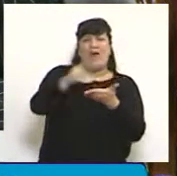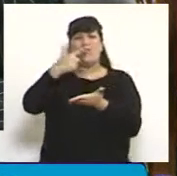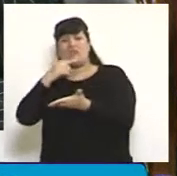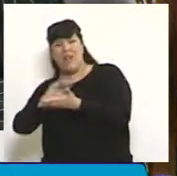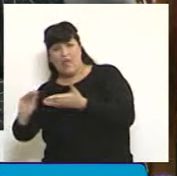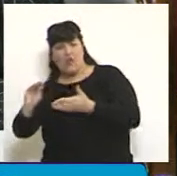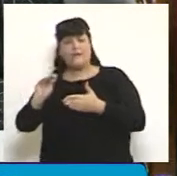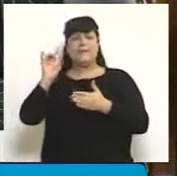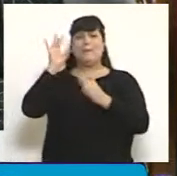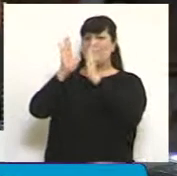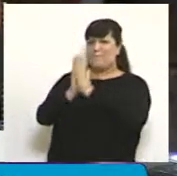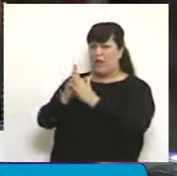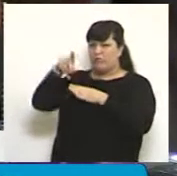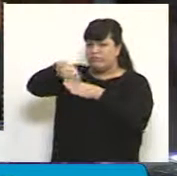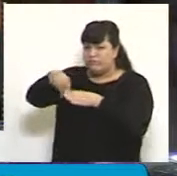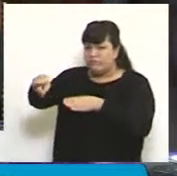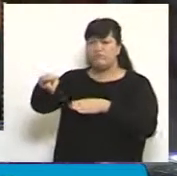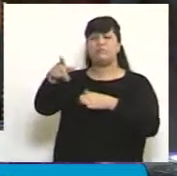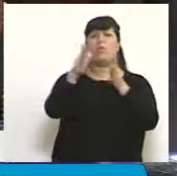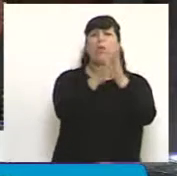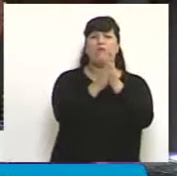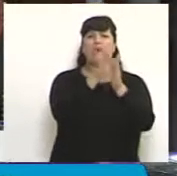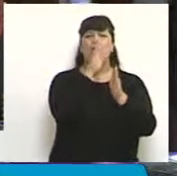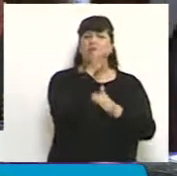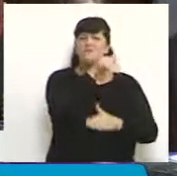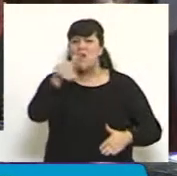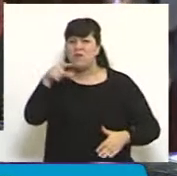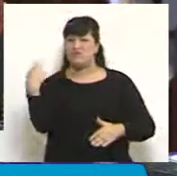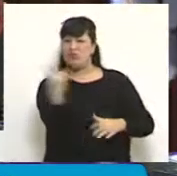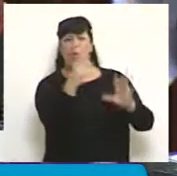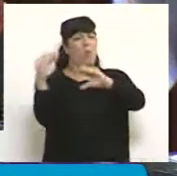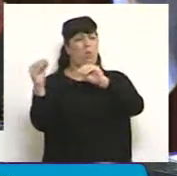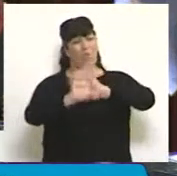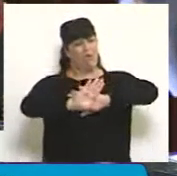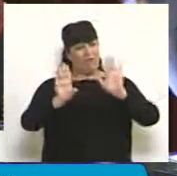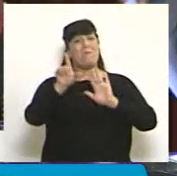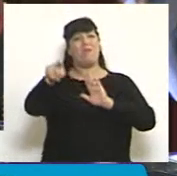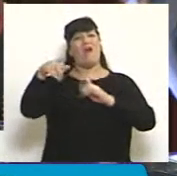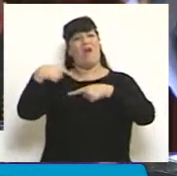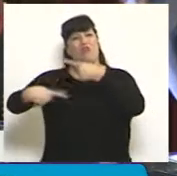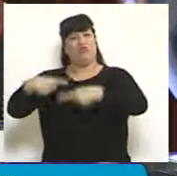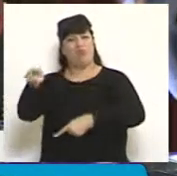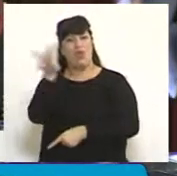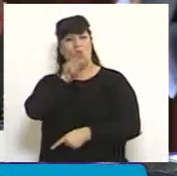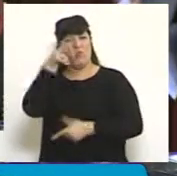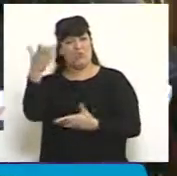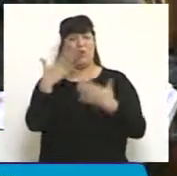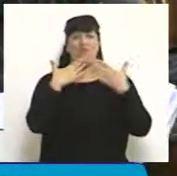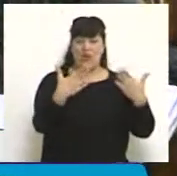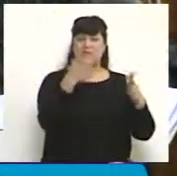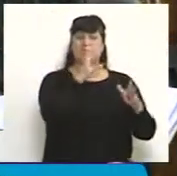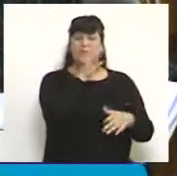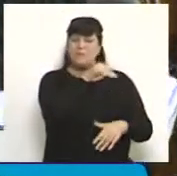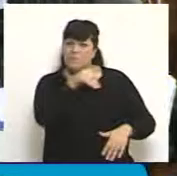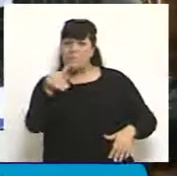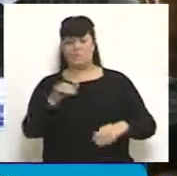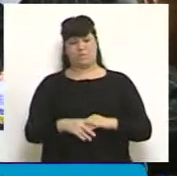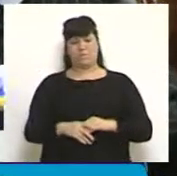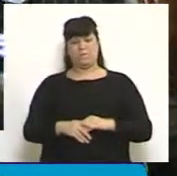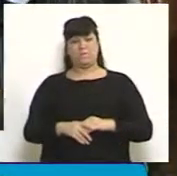Diputada, disculpe. Señores diputados, por favor, hagan silencio, así puede continuar la diputada. Gracias. que